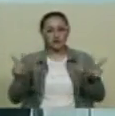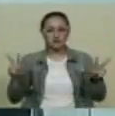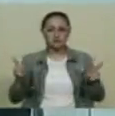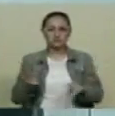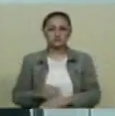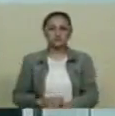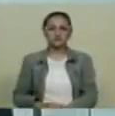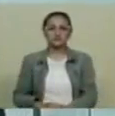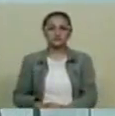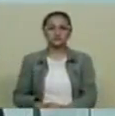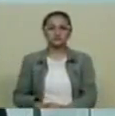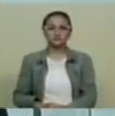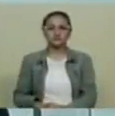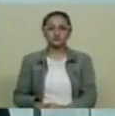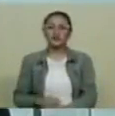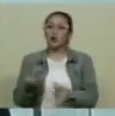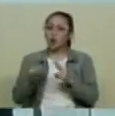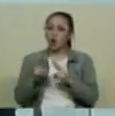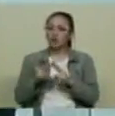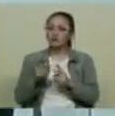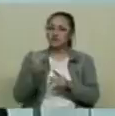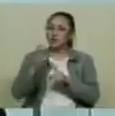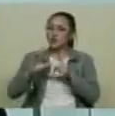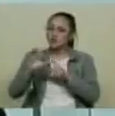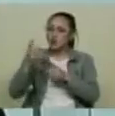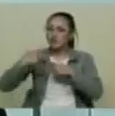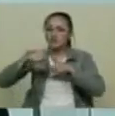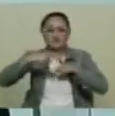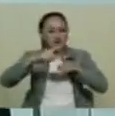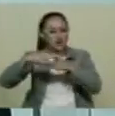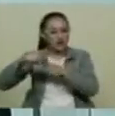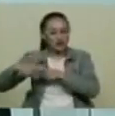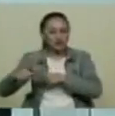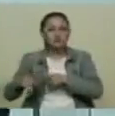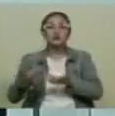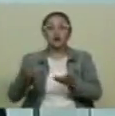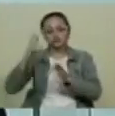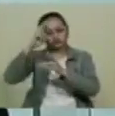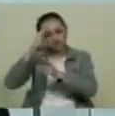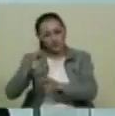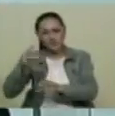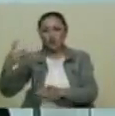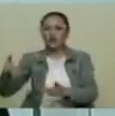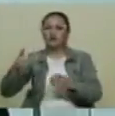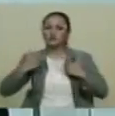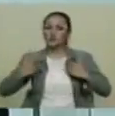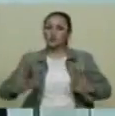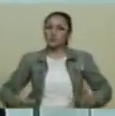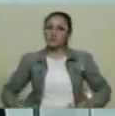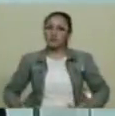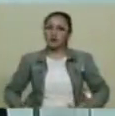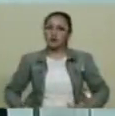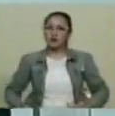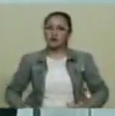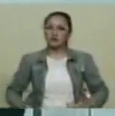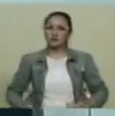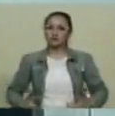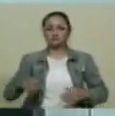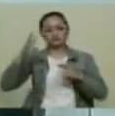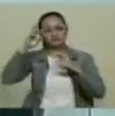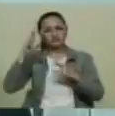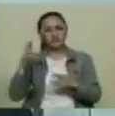la multiculturalidad y que se afinca en el respeto a los derechos humanos, al reconocimiento